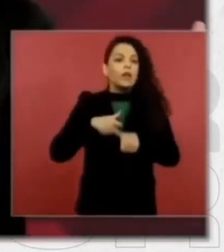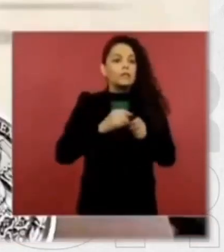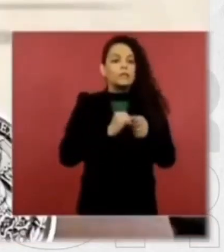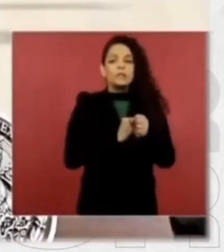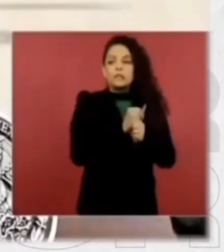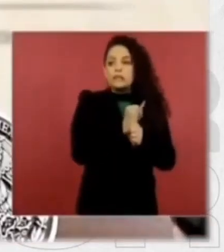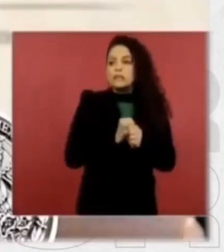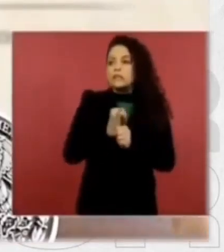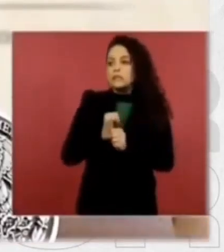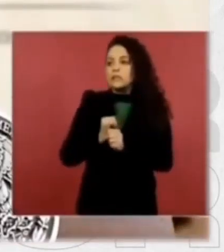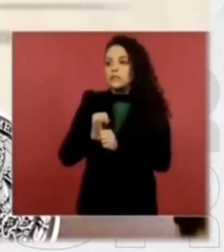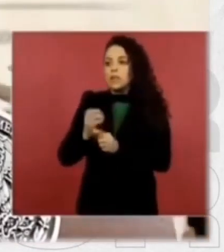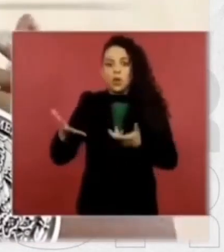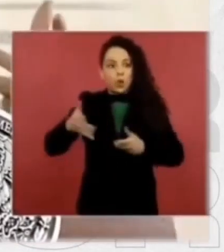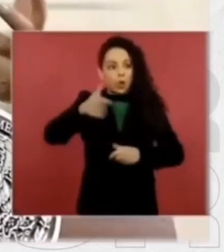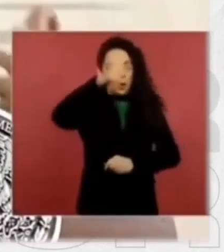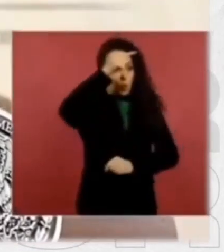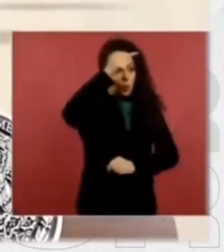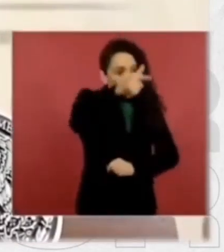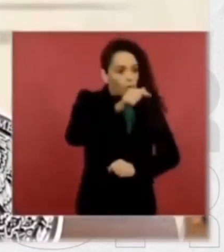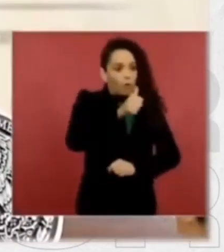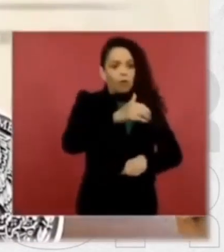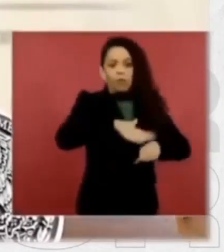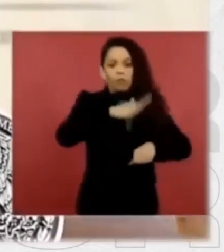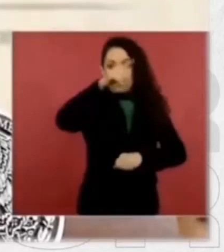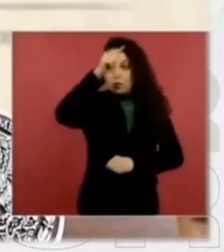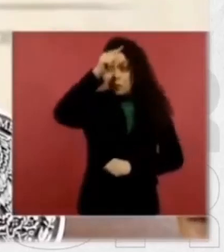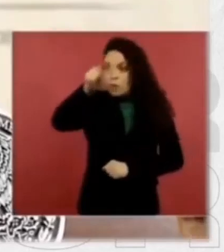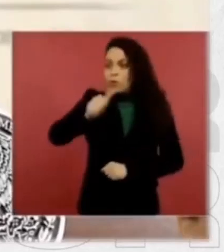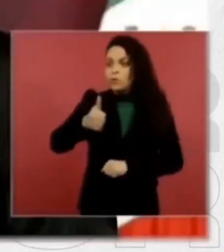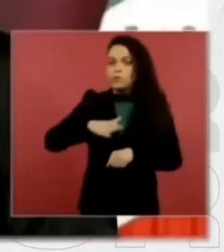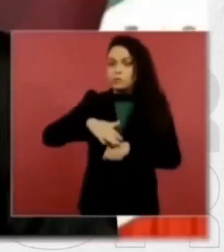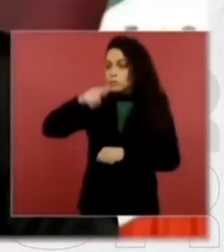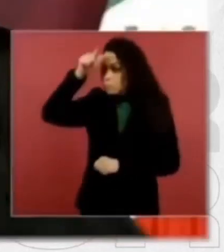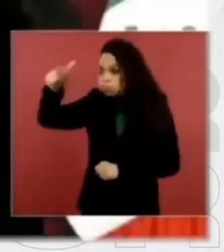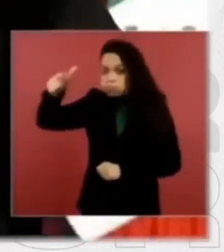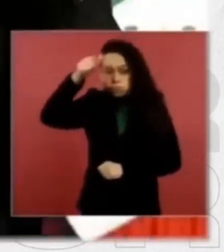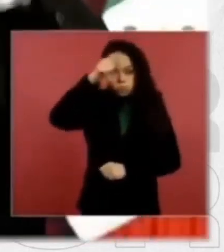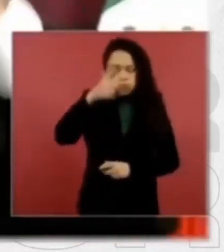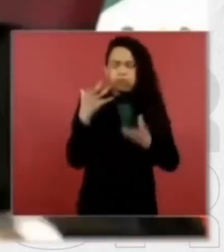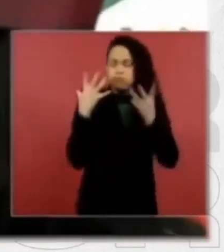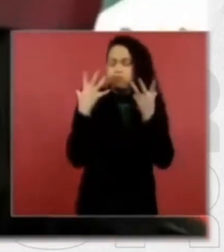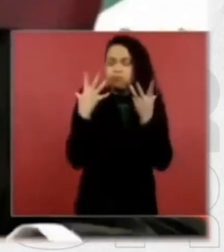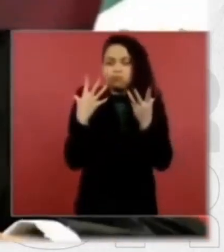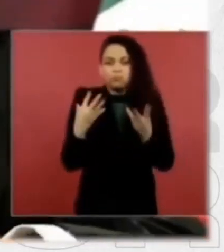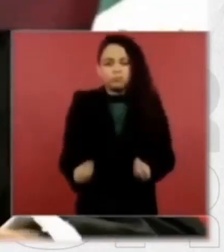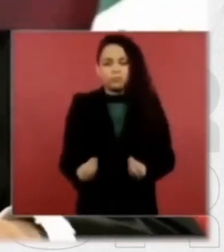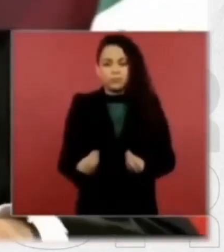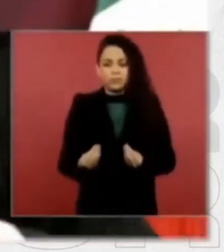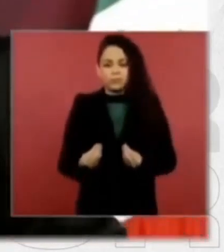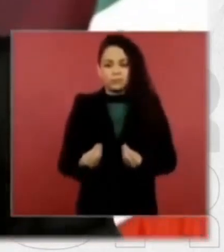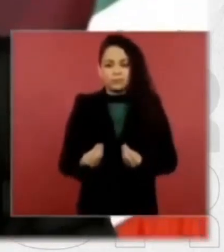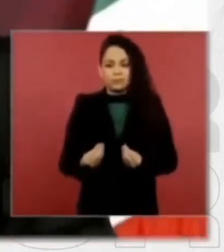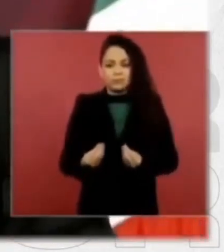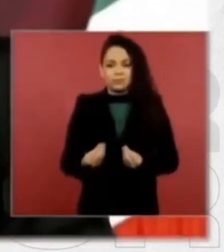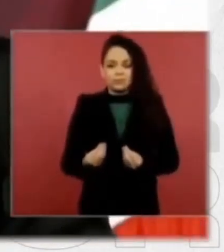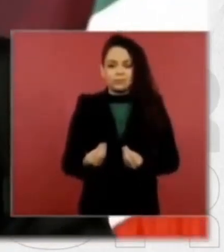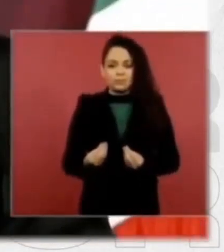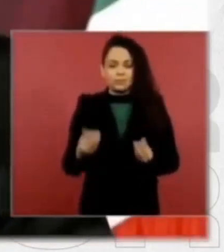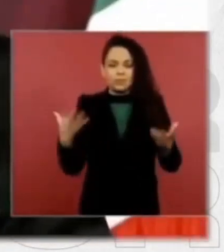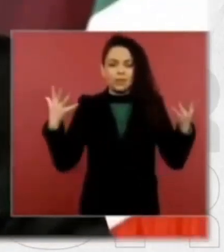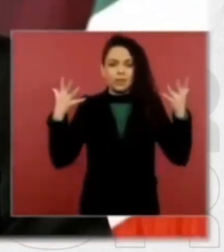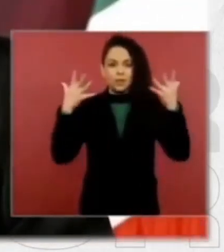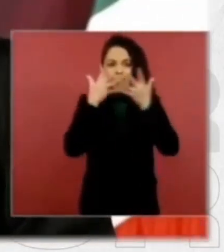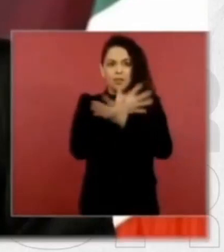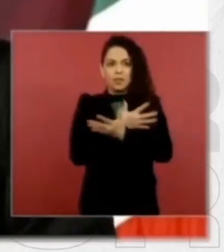porque había muchísima simulación. Eso era parte de cómo dominaba